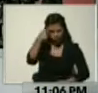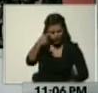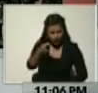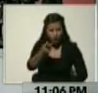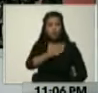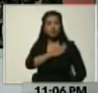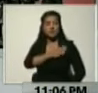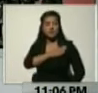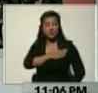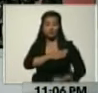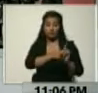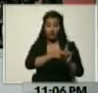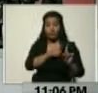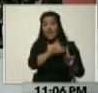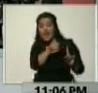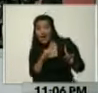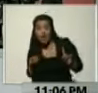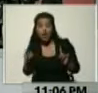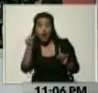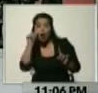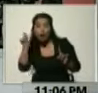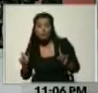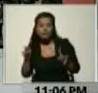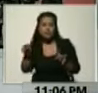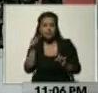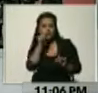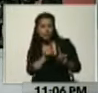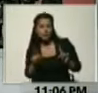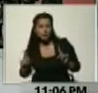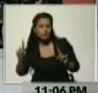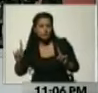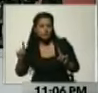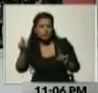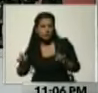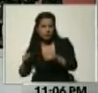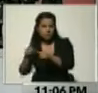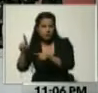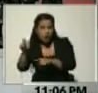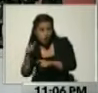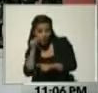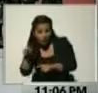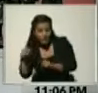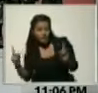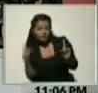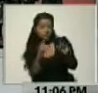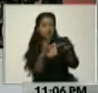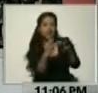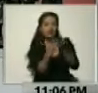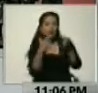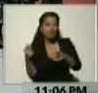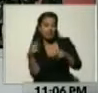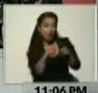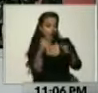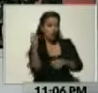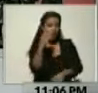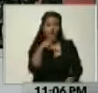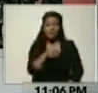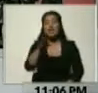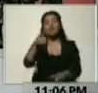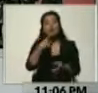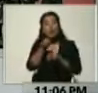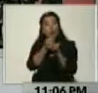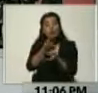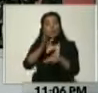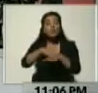alumnos, de sus alumnos, cuando estuvo en Colombia en el año 2014. Allí te envío la foto de la prueba. Decimos esto porque esta gente es muy amiga